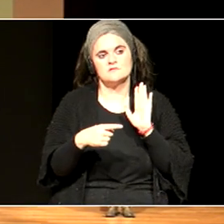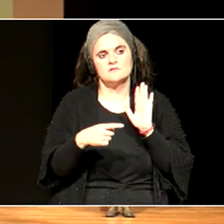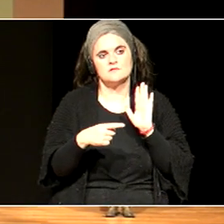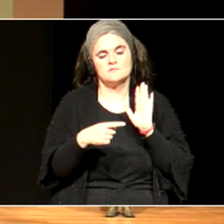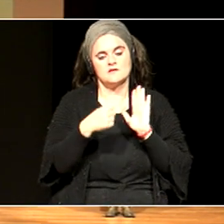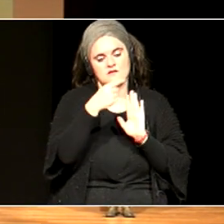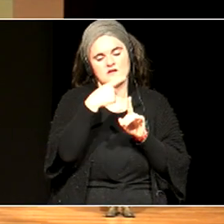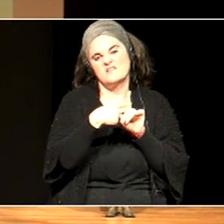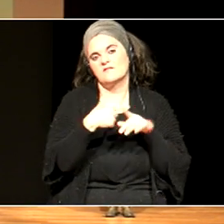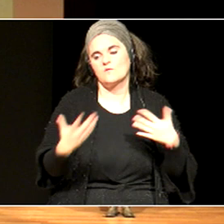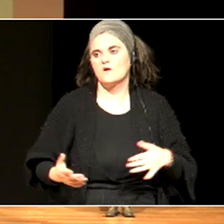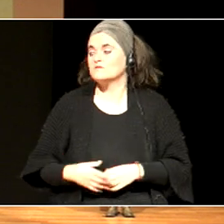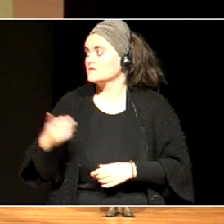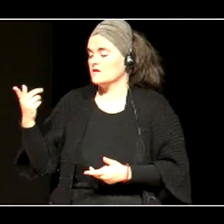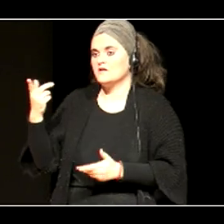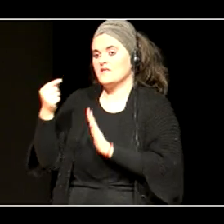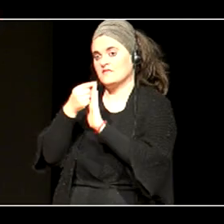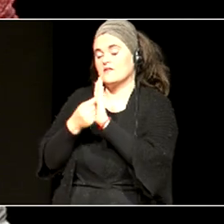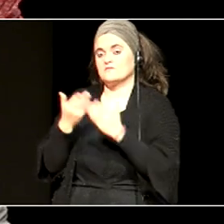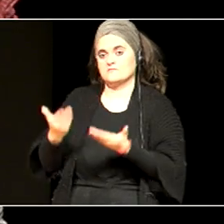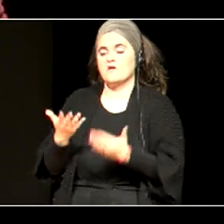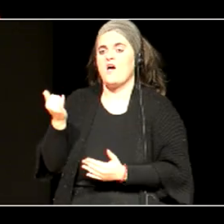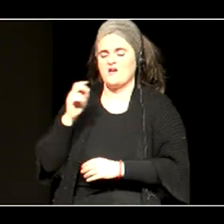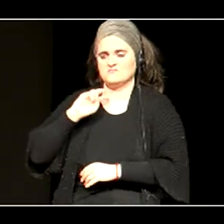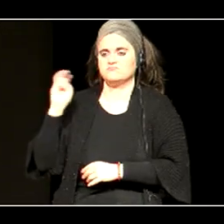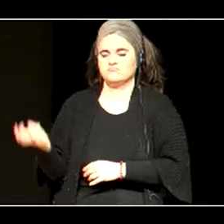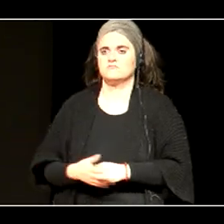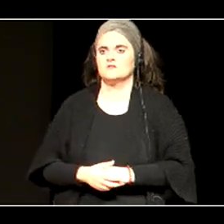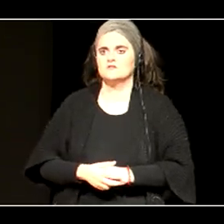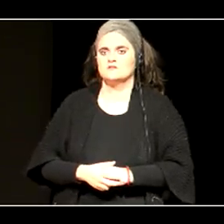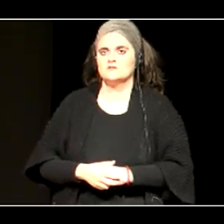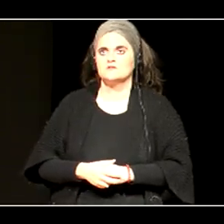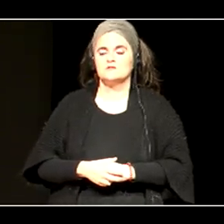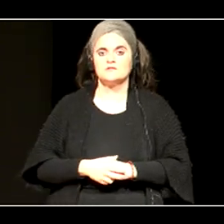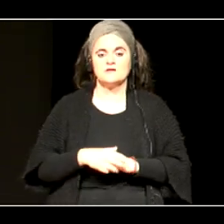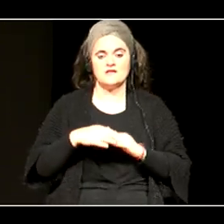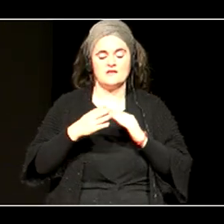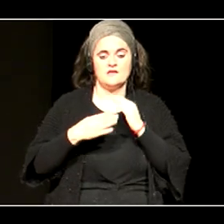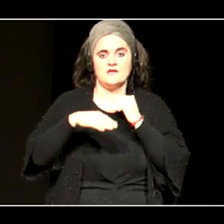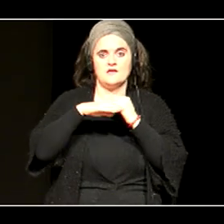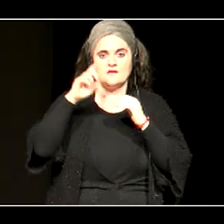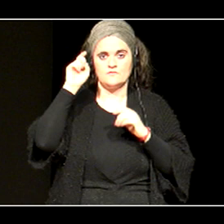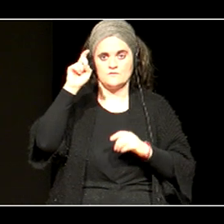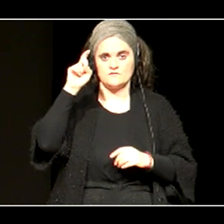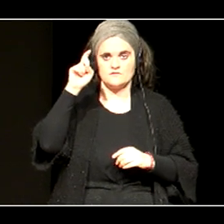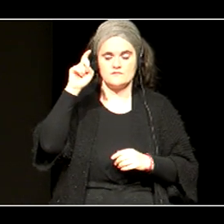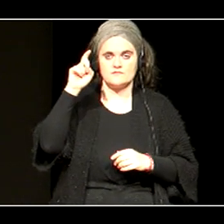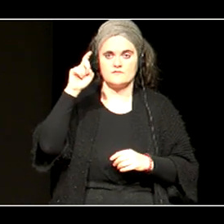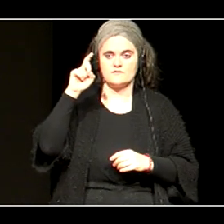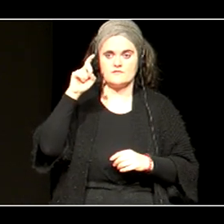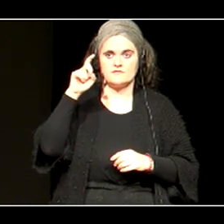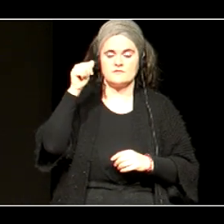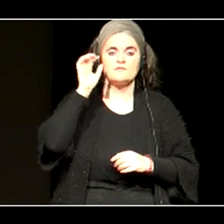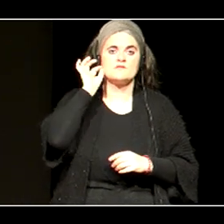que sistematizar esos indicadores porque la coeducación debe ser evaluada con indicadores la coeducación debe ser evaluada